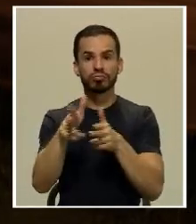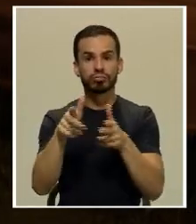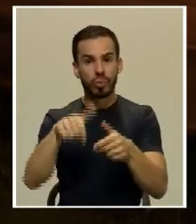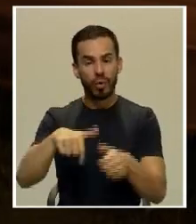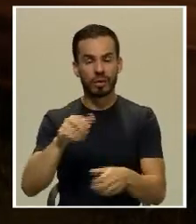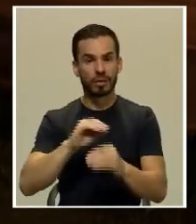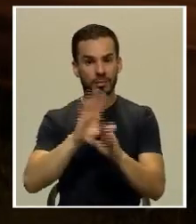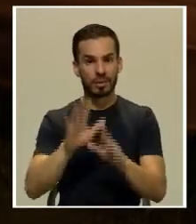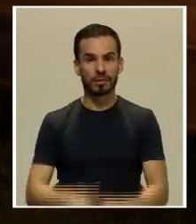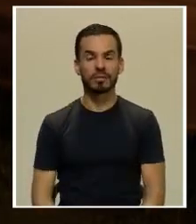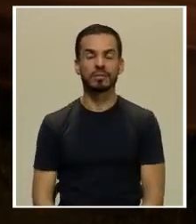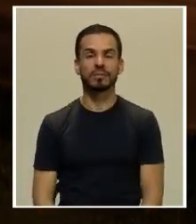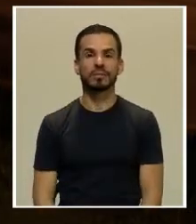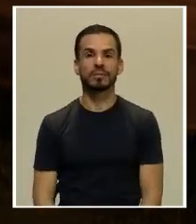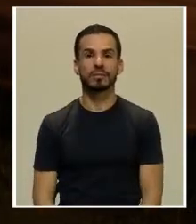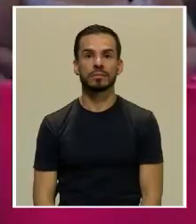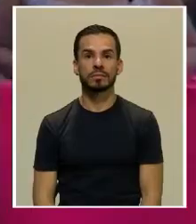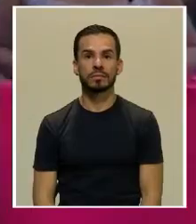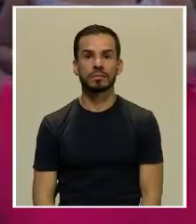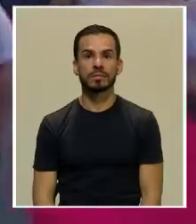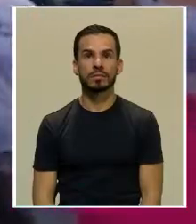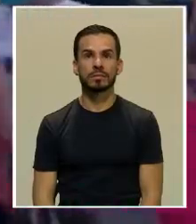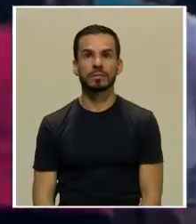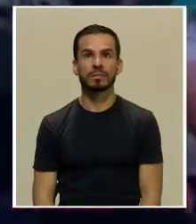de esta carretera. Veamos.